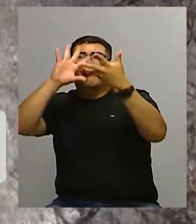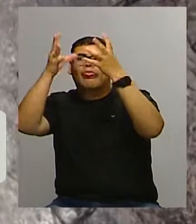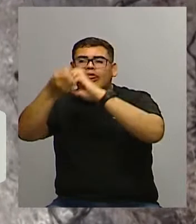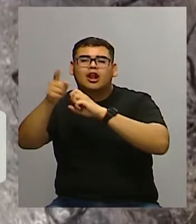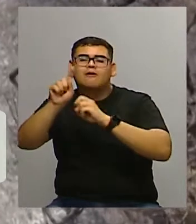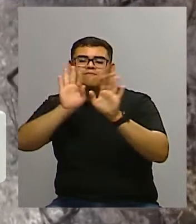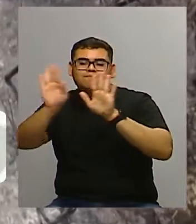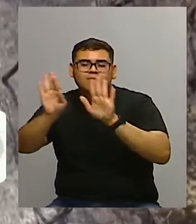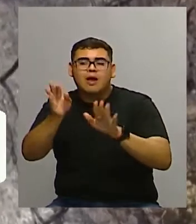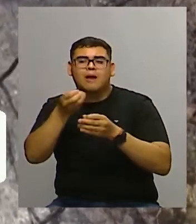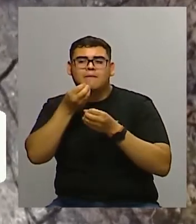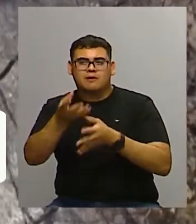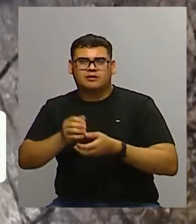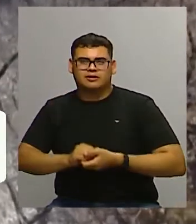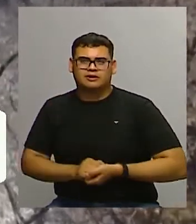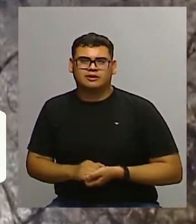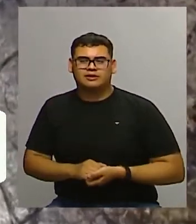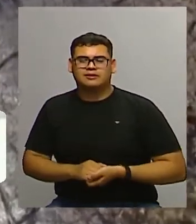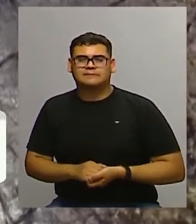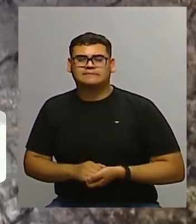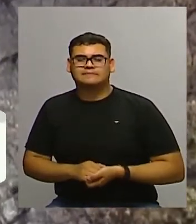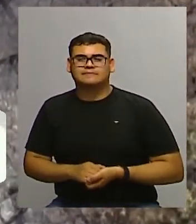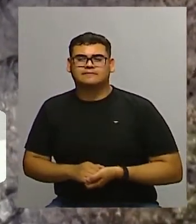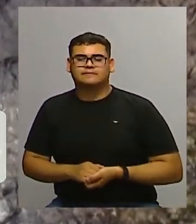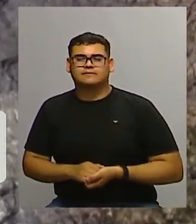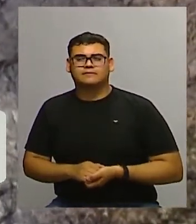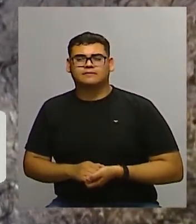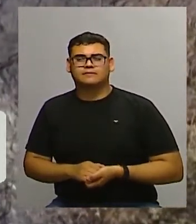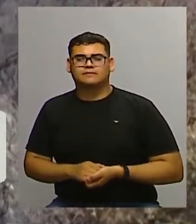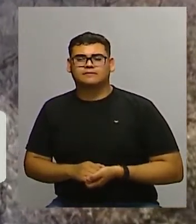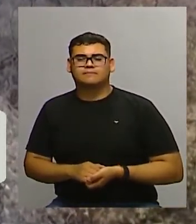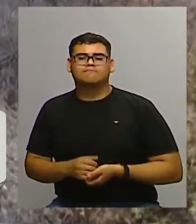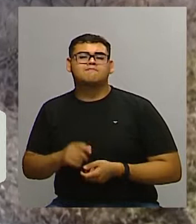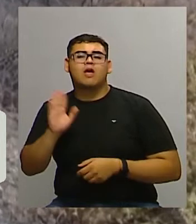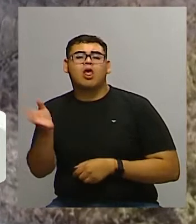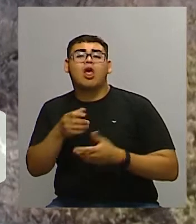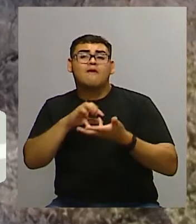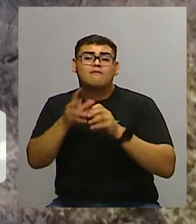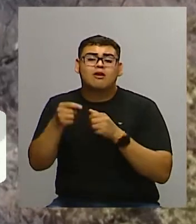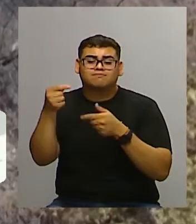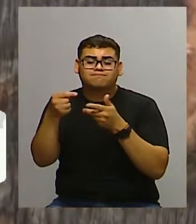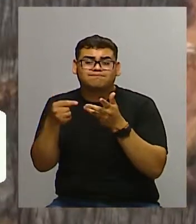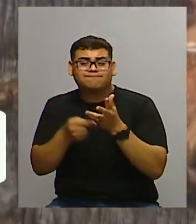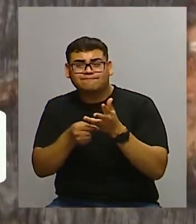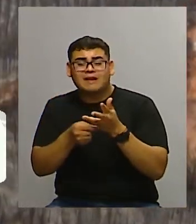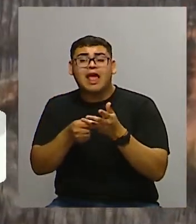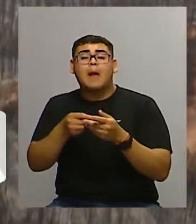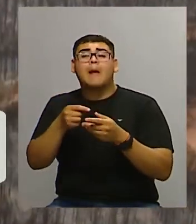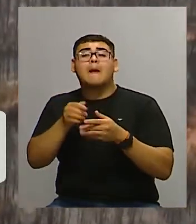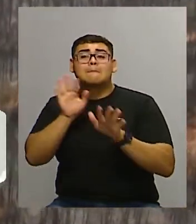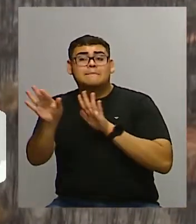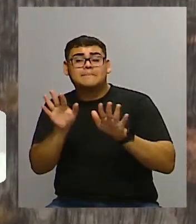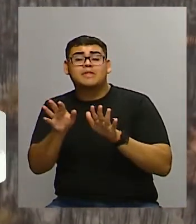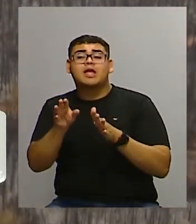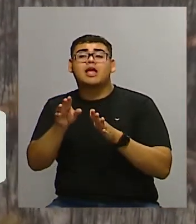alguna manera, todas las medidas, tanto de mitigación como de adaptación, hay planes